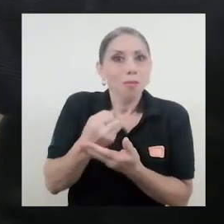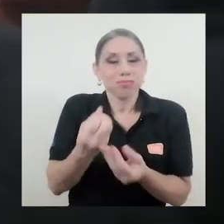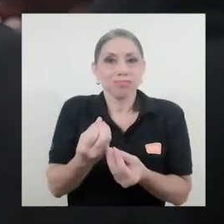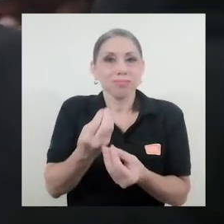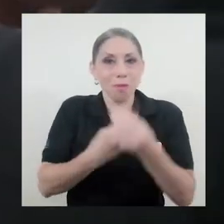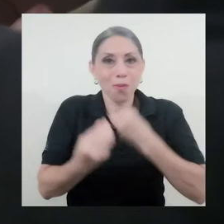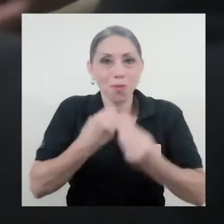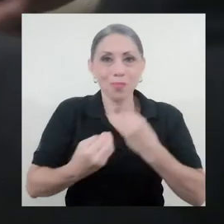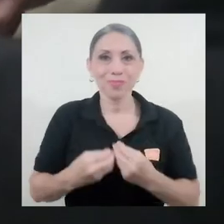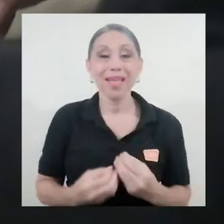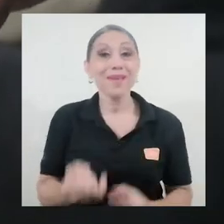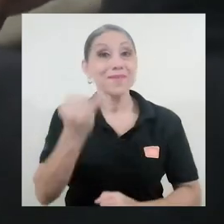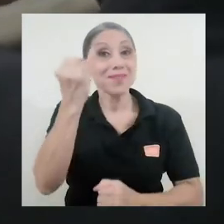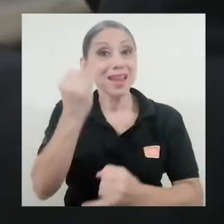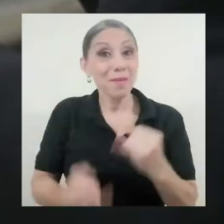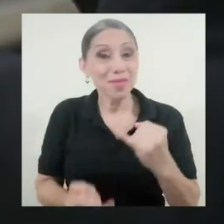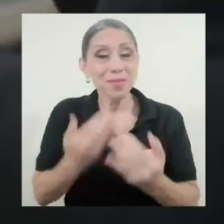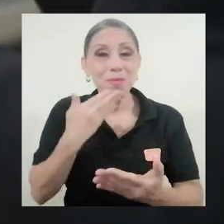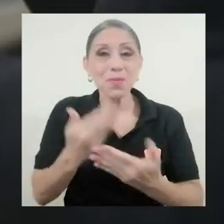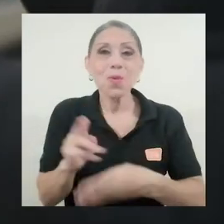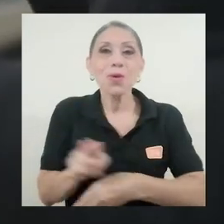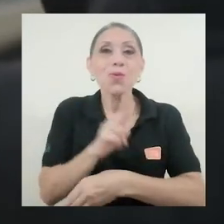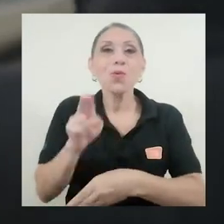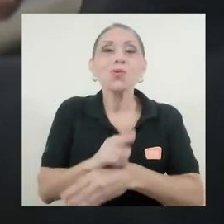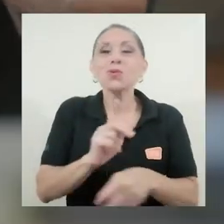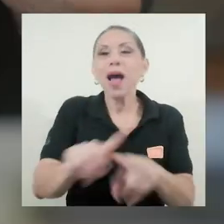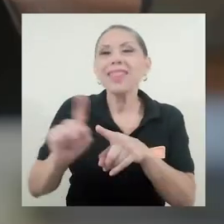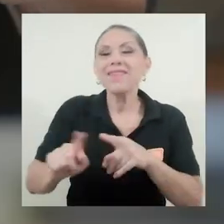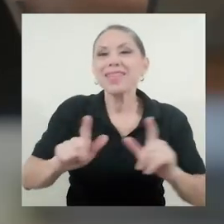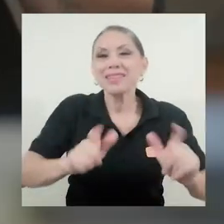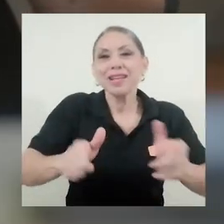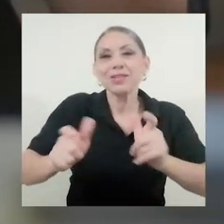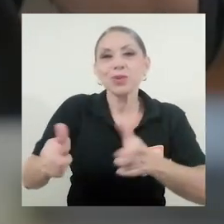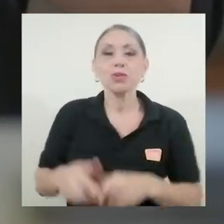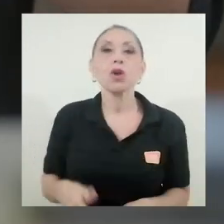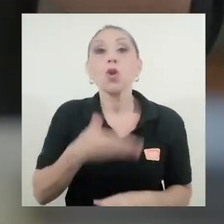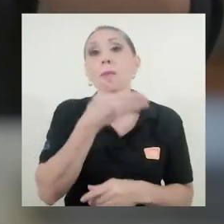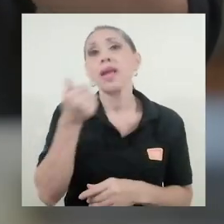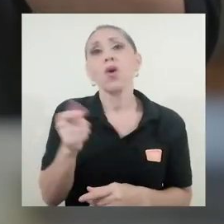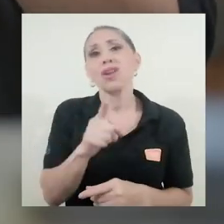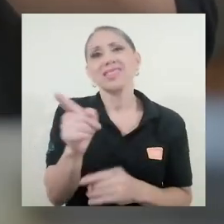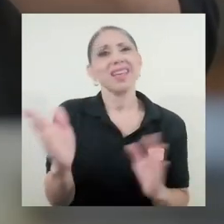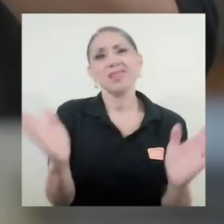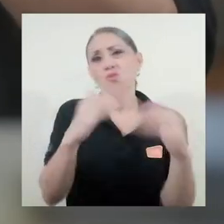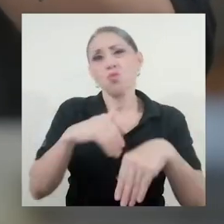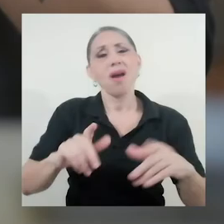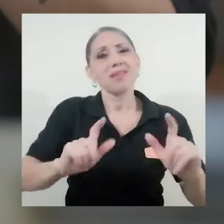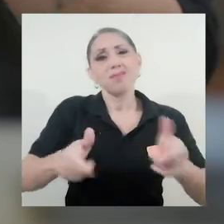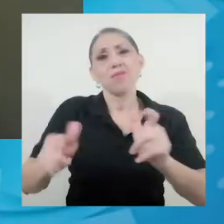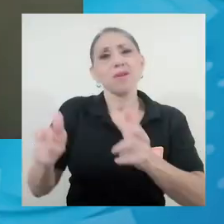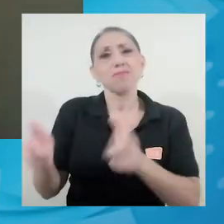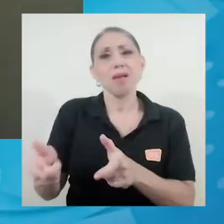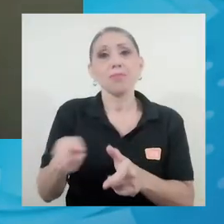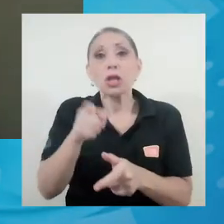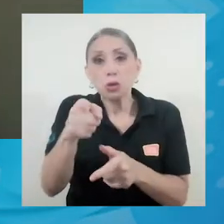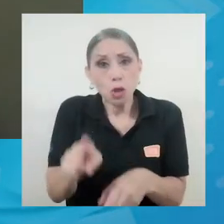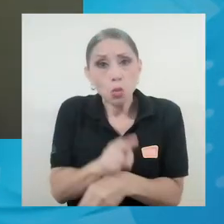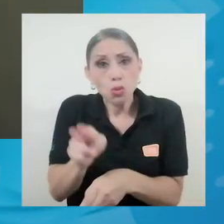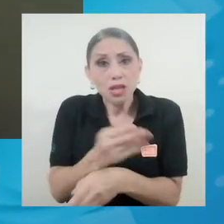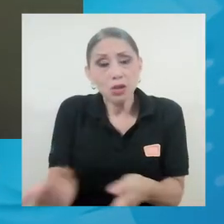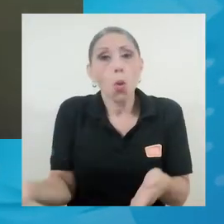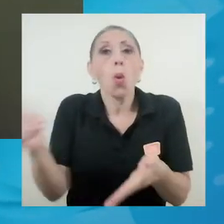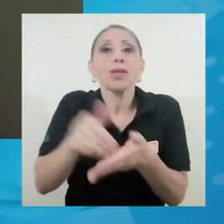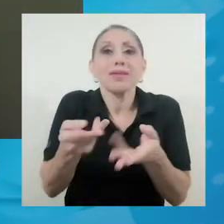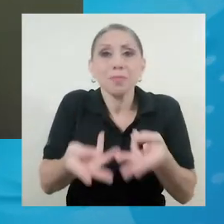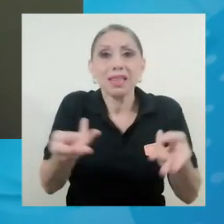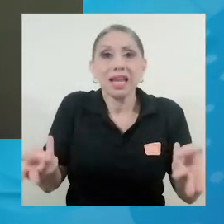Finalmente, dele un buen uso a los residuos. Lo mejor es no generarlos y reutilizar los materiales, pero si no los podemos